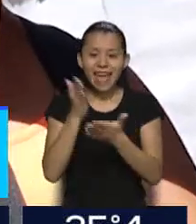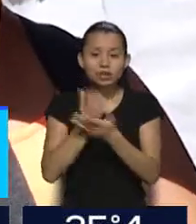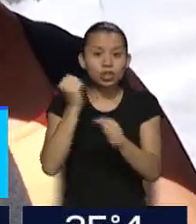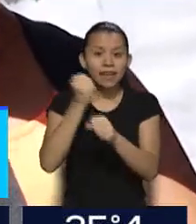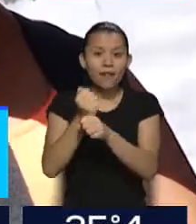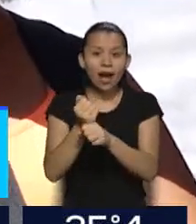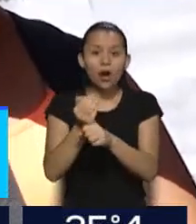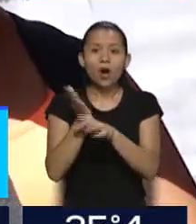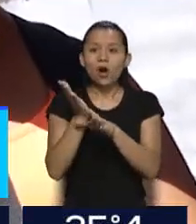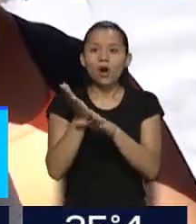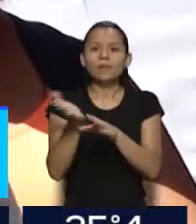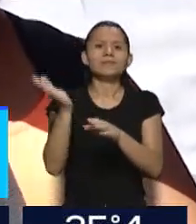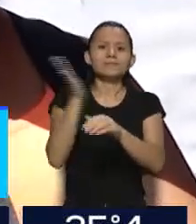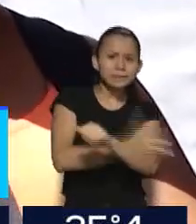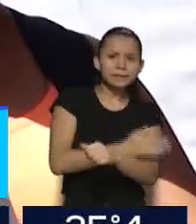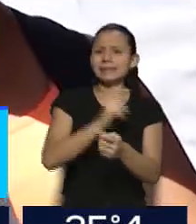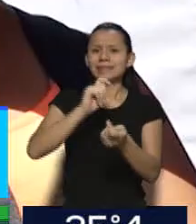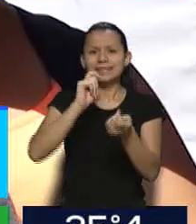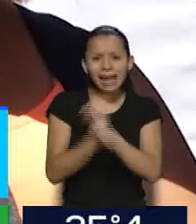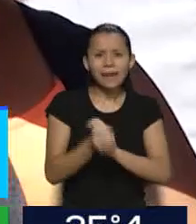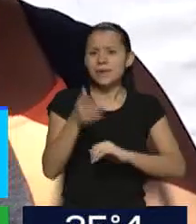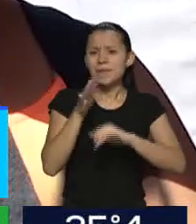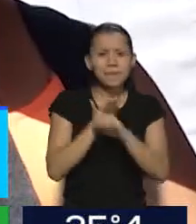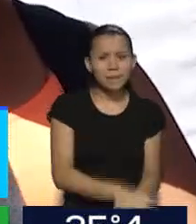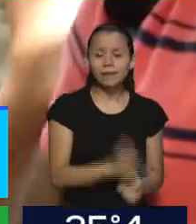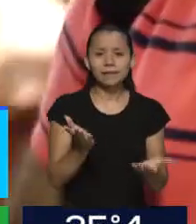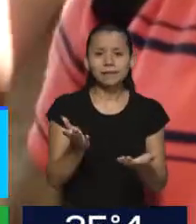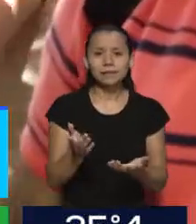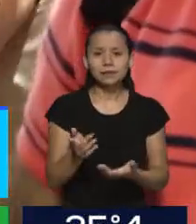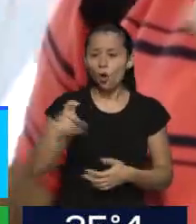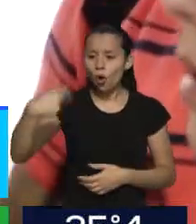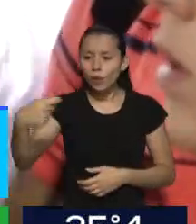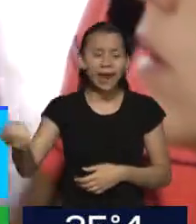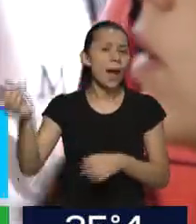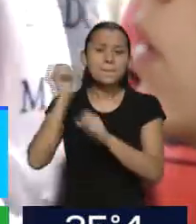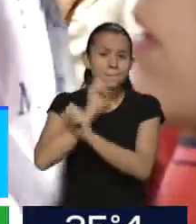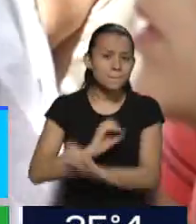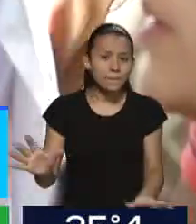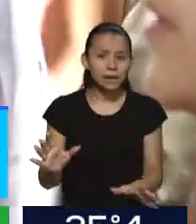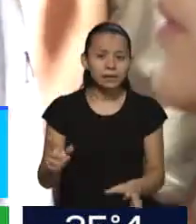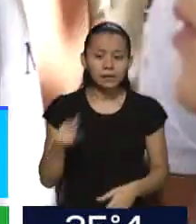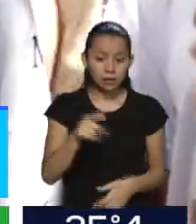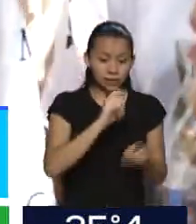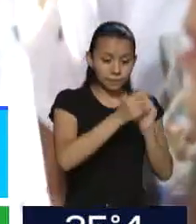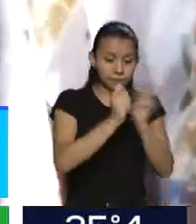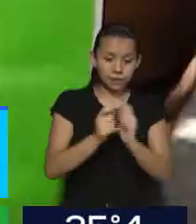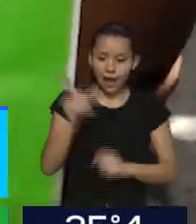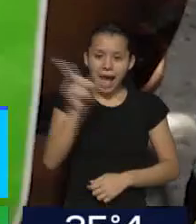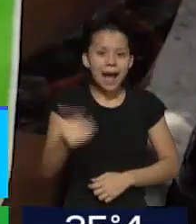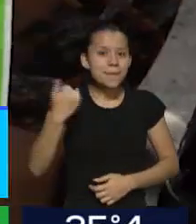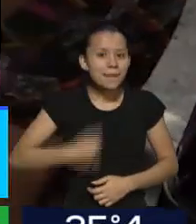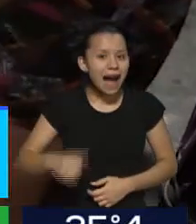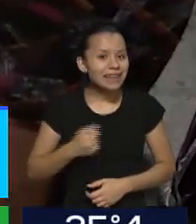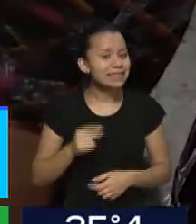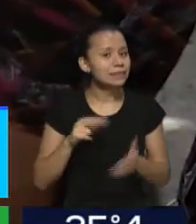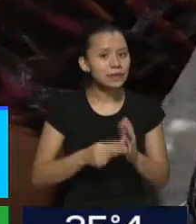que consiste en cambiar la movilidad jubilatoria, afectar a los jubilados y una serie de reformas que nos van a perjudicar no solo como país, sino también al conjunto de